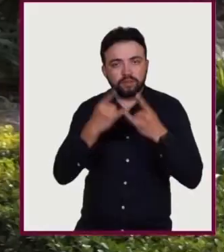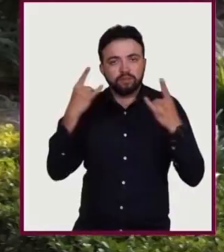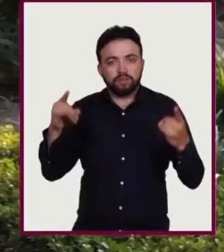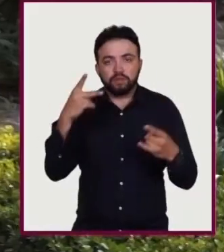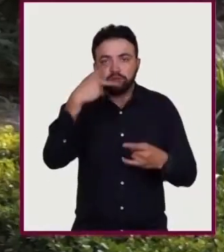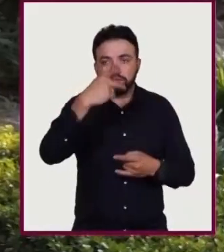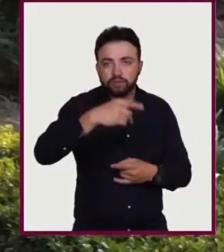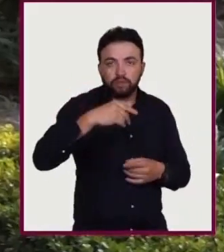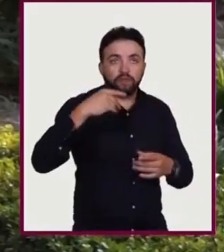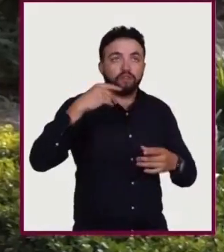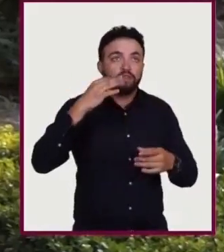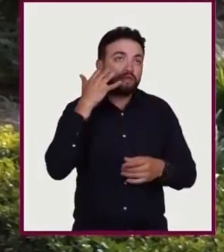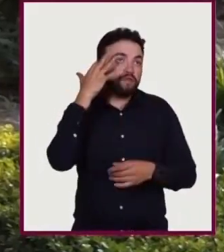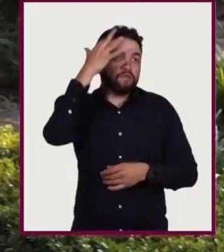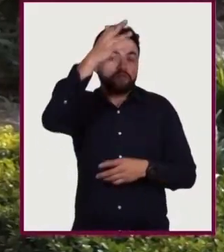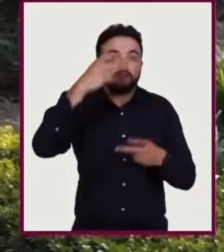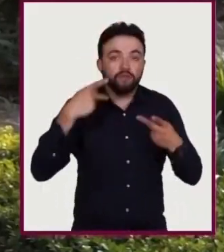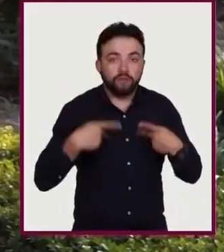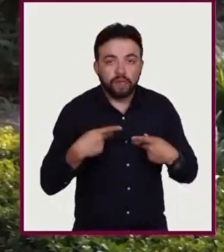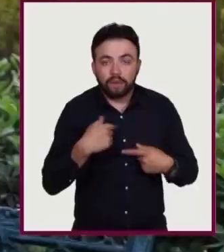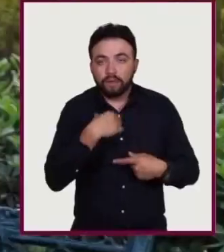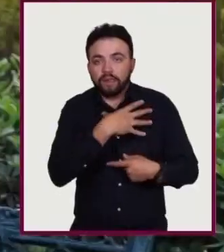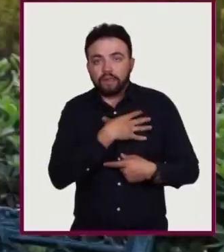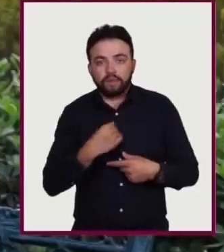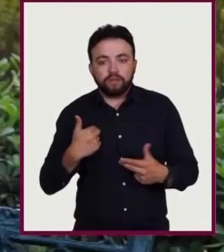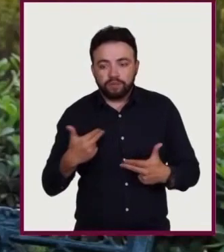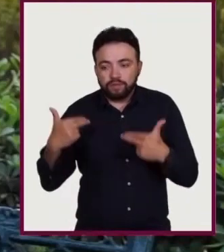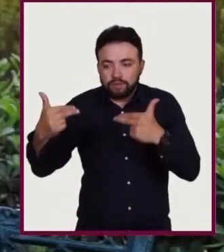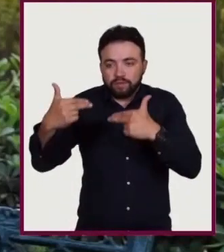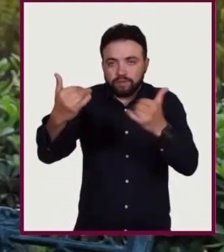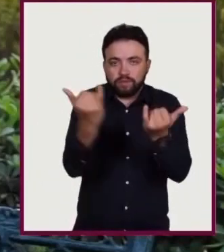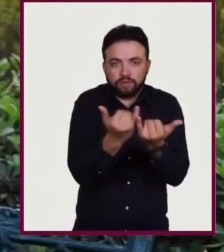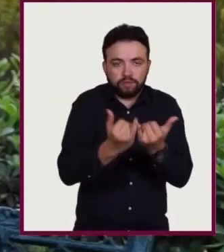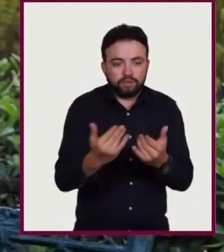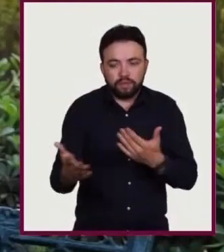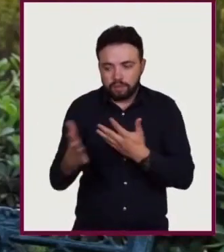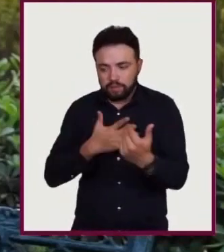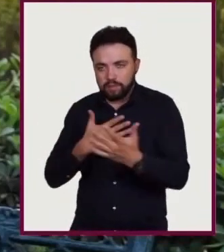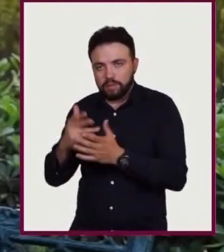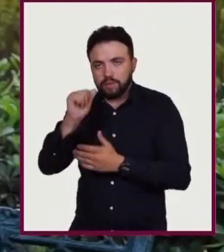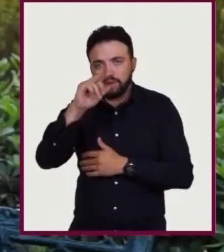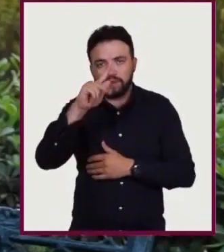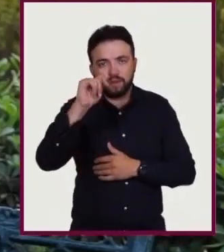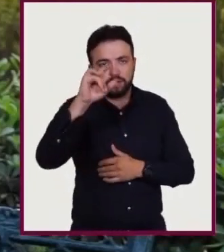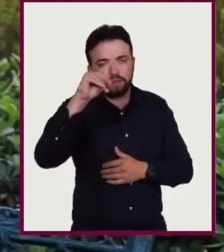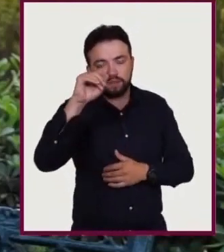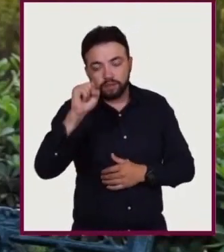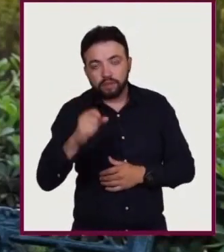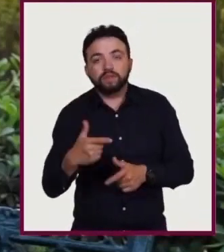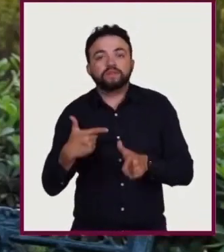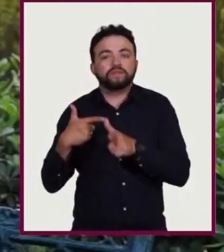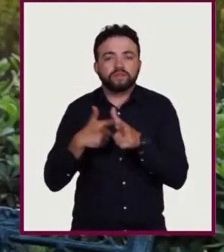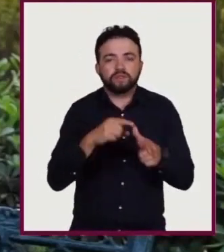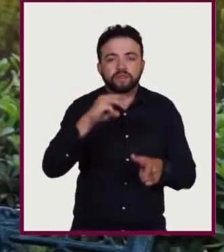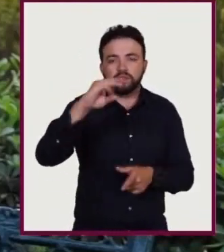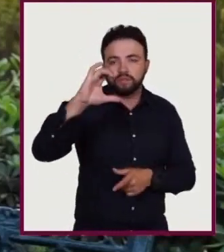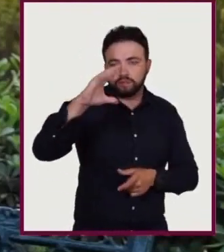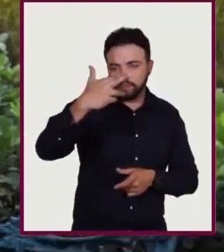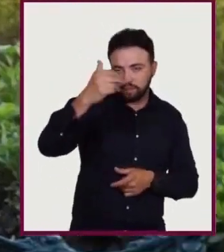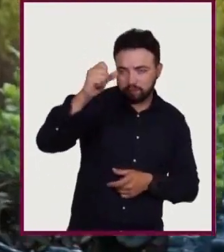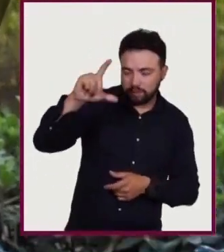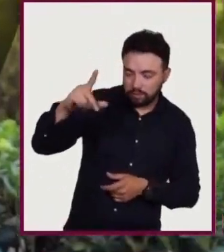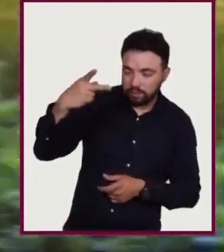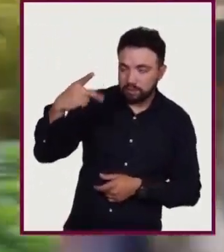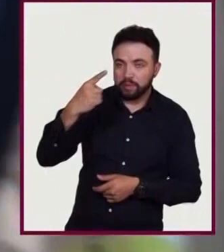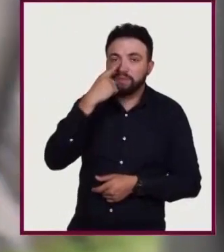generaciones. Imagínate todo lo que podemos expresar. De la mano de los artistas, continuamos con Michelle Ortega y profundizaremos más sobre su trabajo